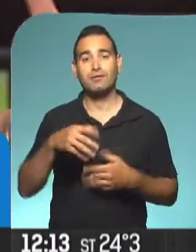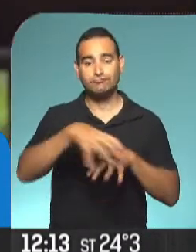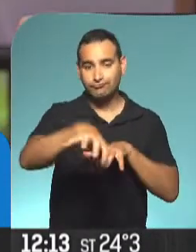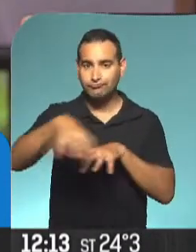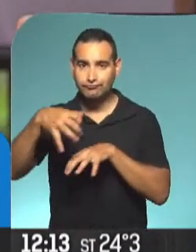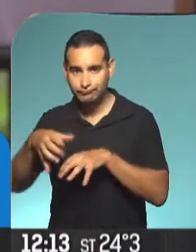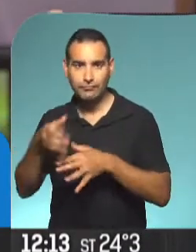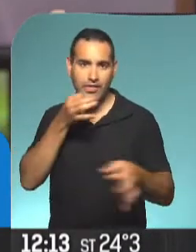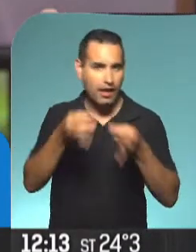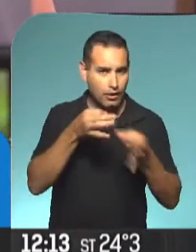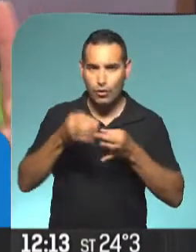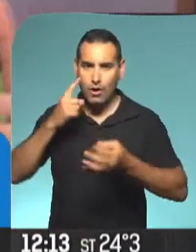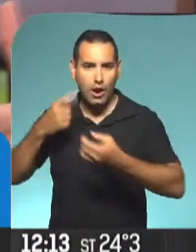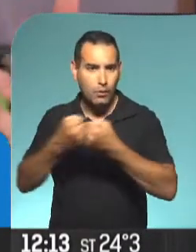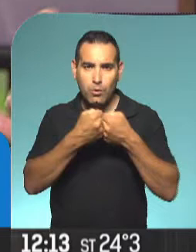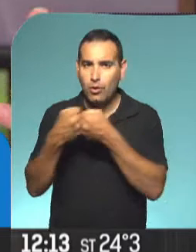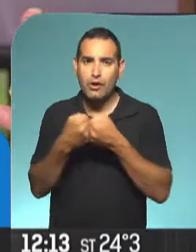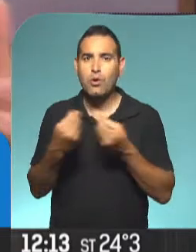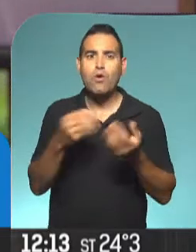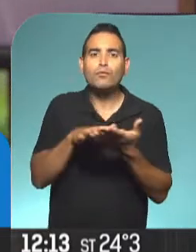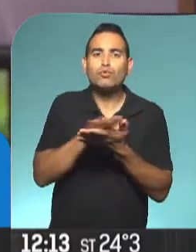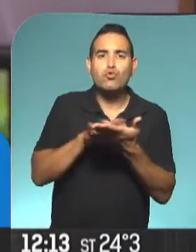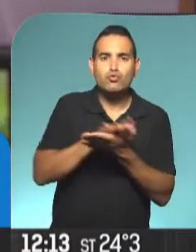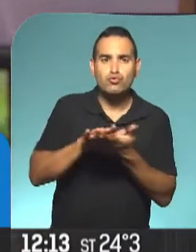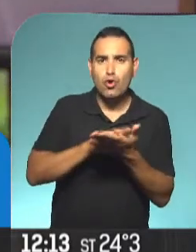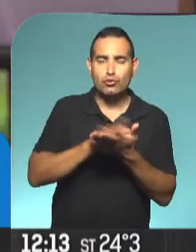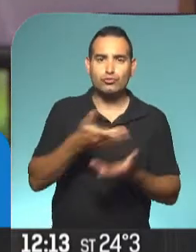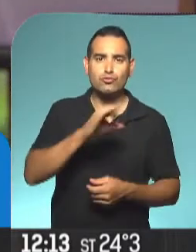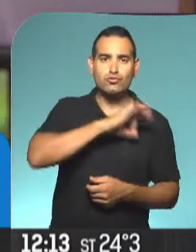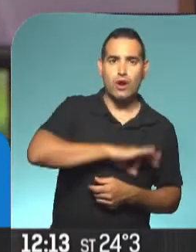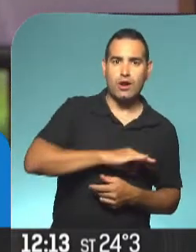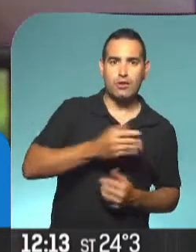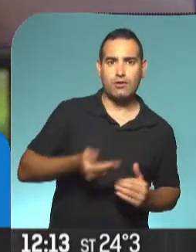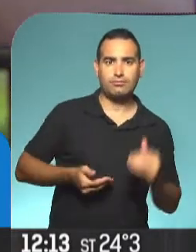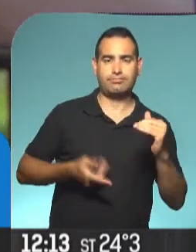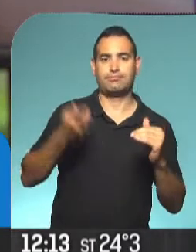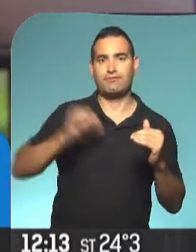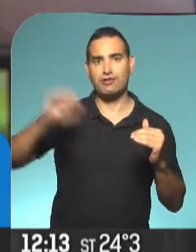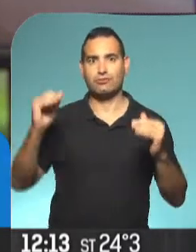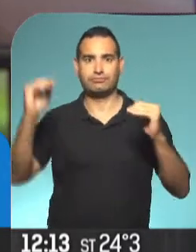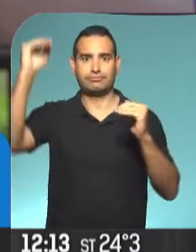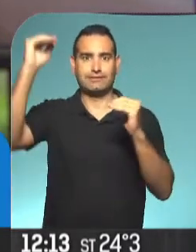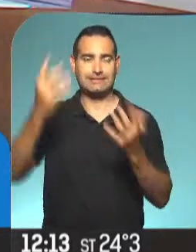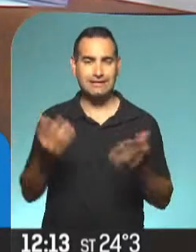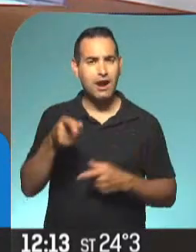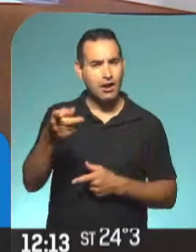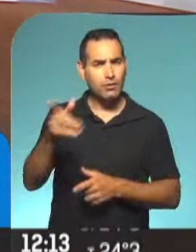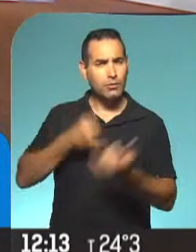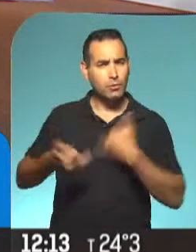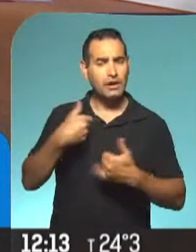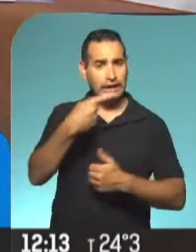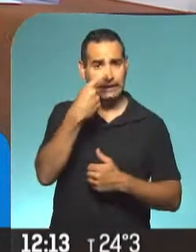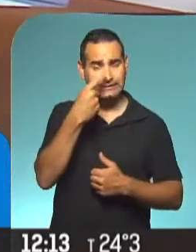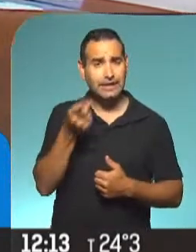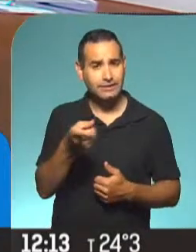partes cómo va a ser cómo se va a solucionar esa puja distributiva que también se va a dar seguramente este año. Es interesante lo que dice Florencia. Y ya